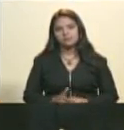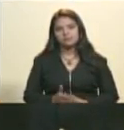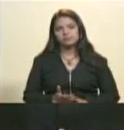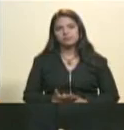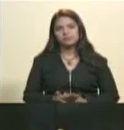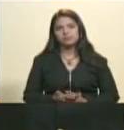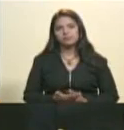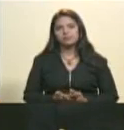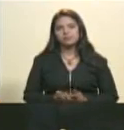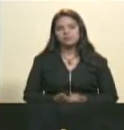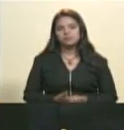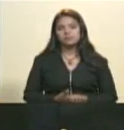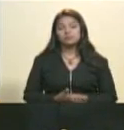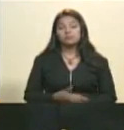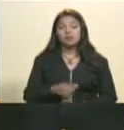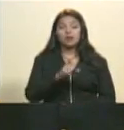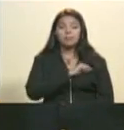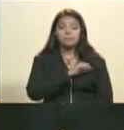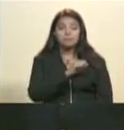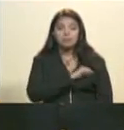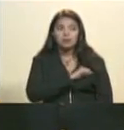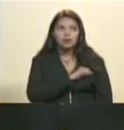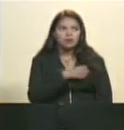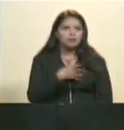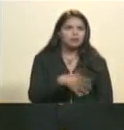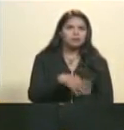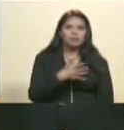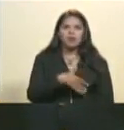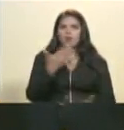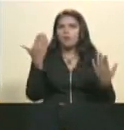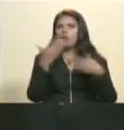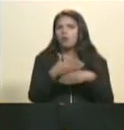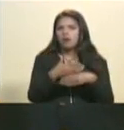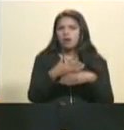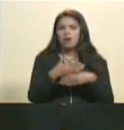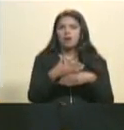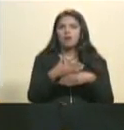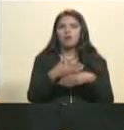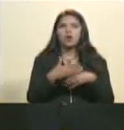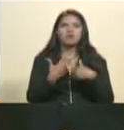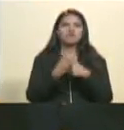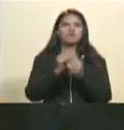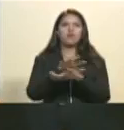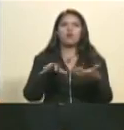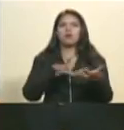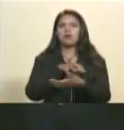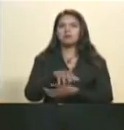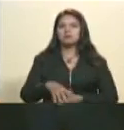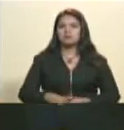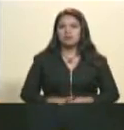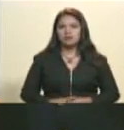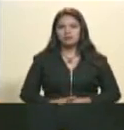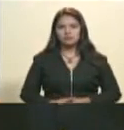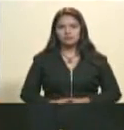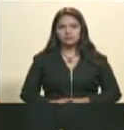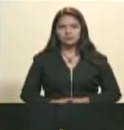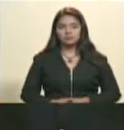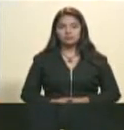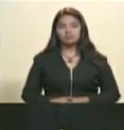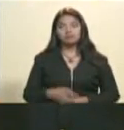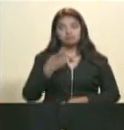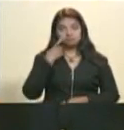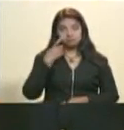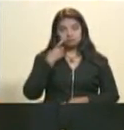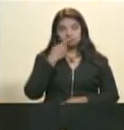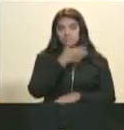el asedio, el miedo, el terror, el bloqueo, la violencia que se viene